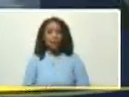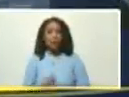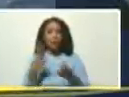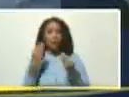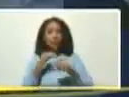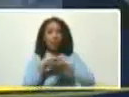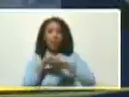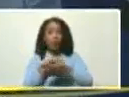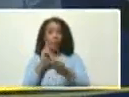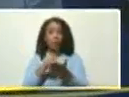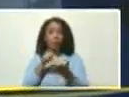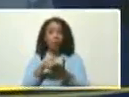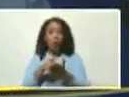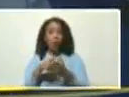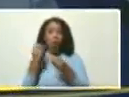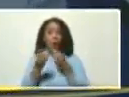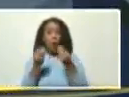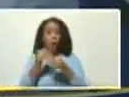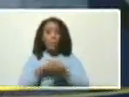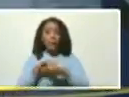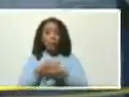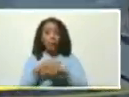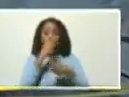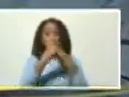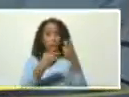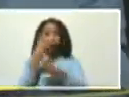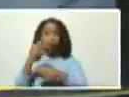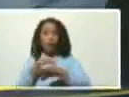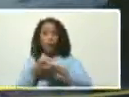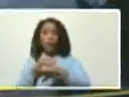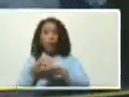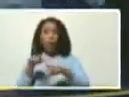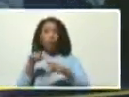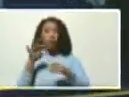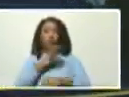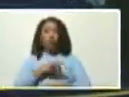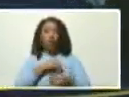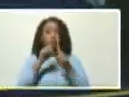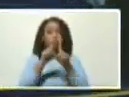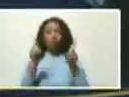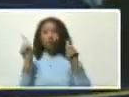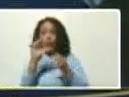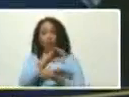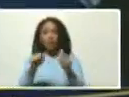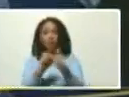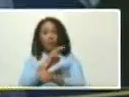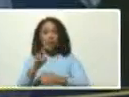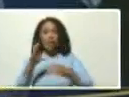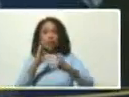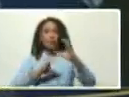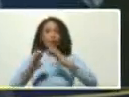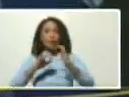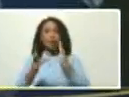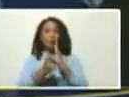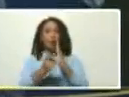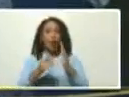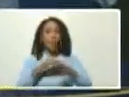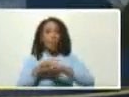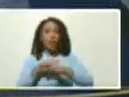ministros involucrados, como es el caso del ministro de Turismo, el ministro de Ecosocialismo, la vicepresidencia de Ciencia y Tecnología, el ministro